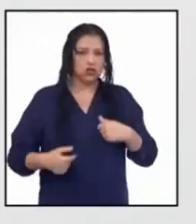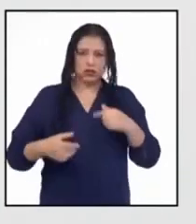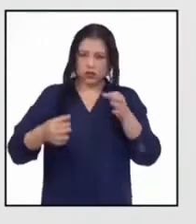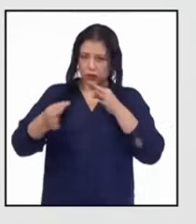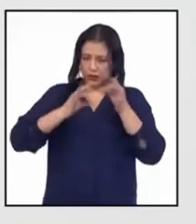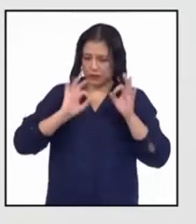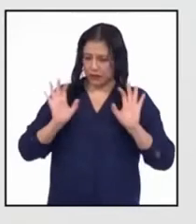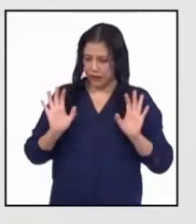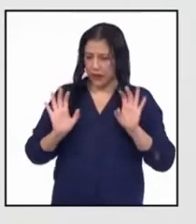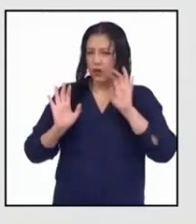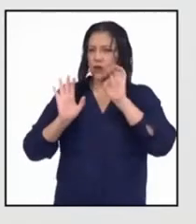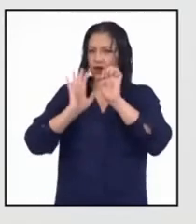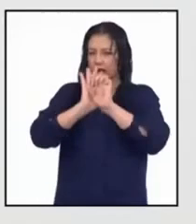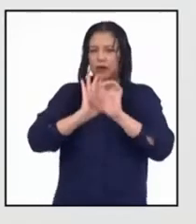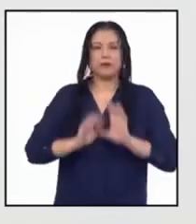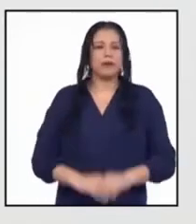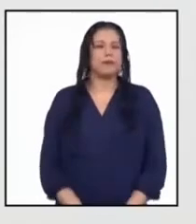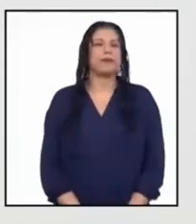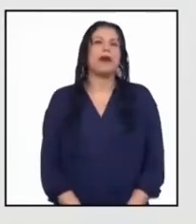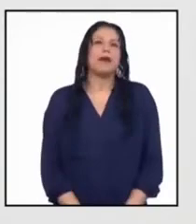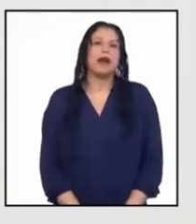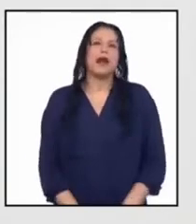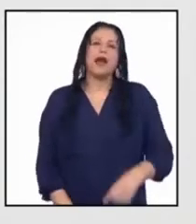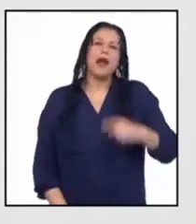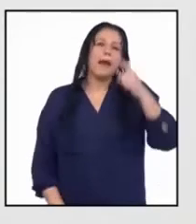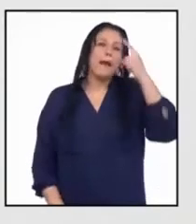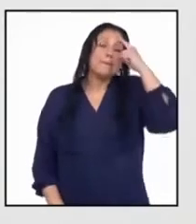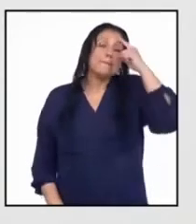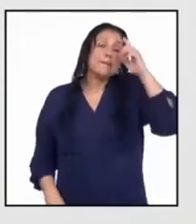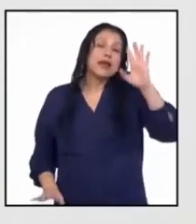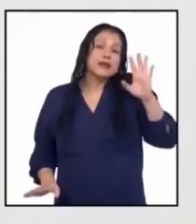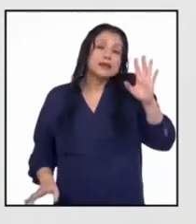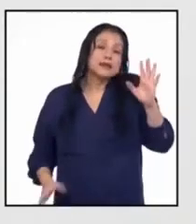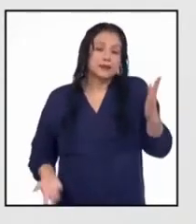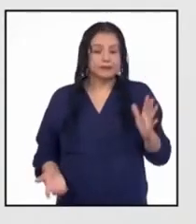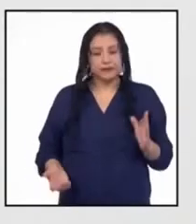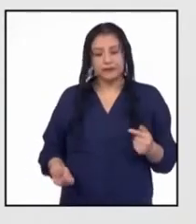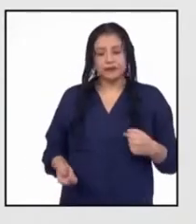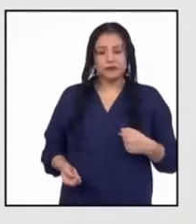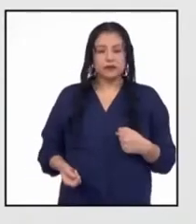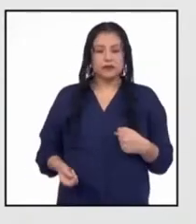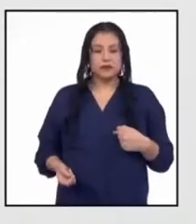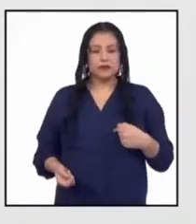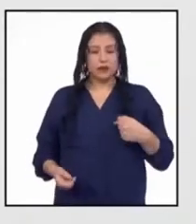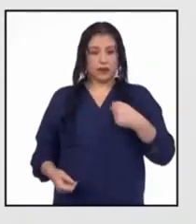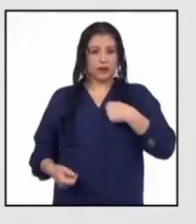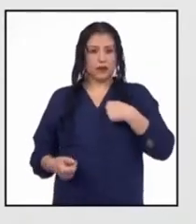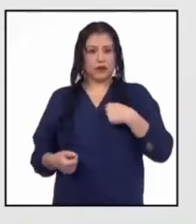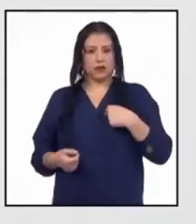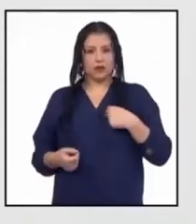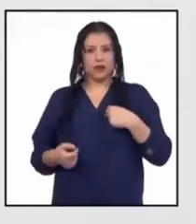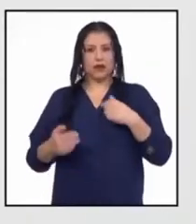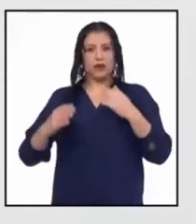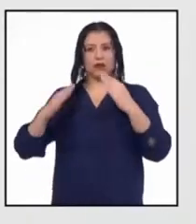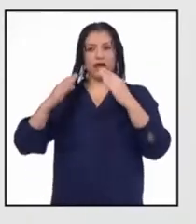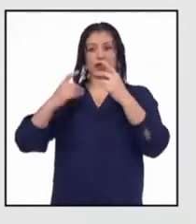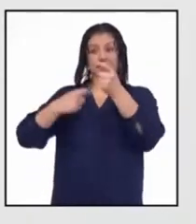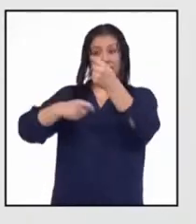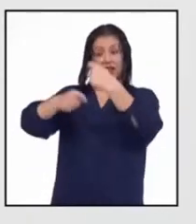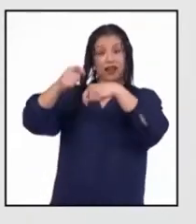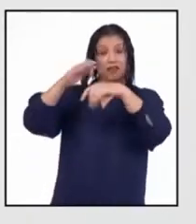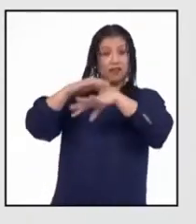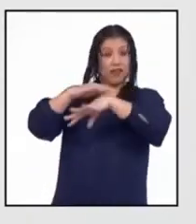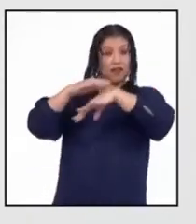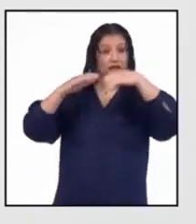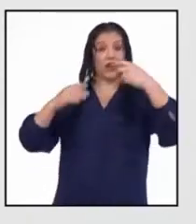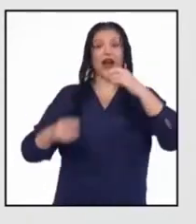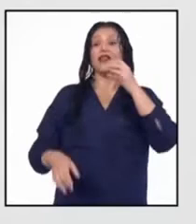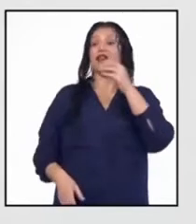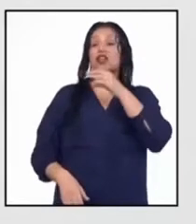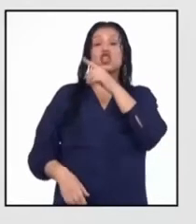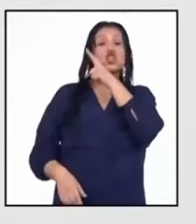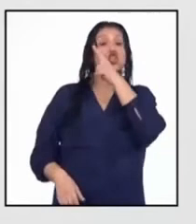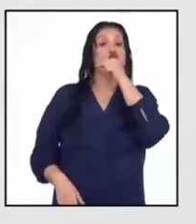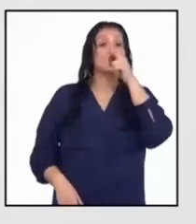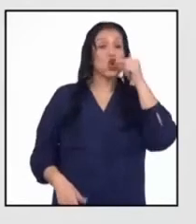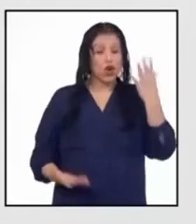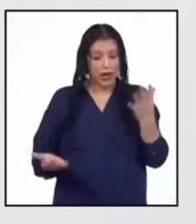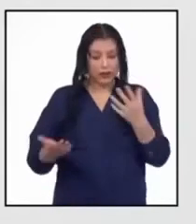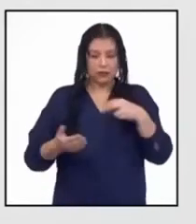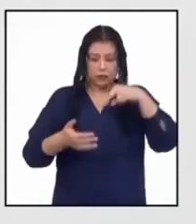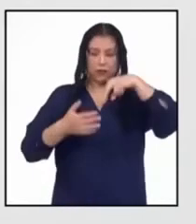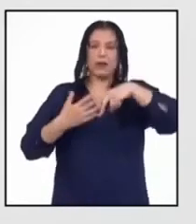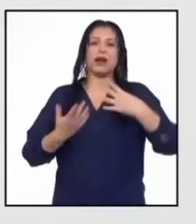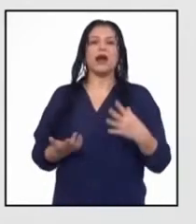un ejemplo. Imaginemos que nos paramos fuera de una tienda de venta de chocolates y preguntamos